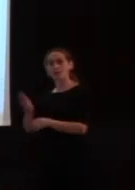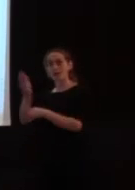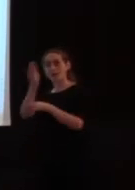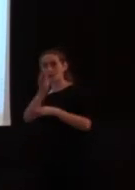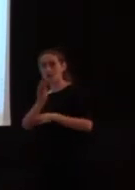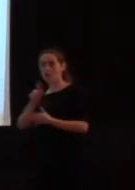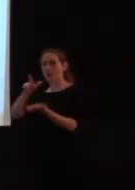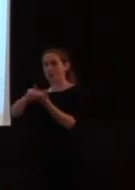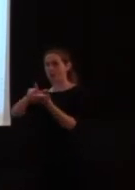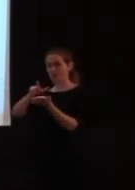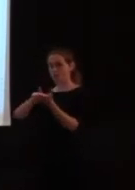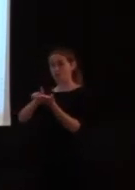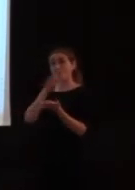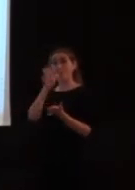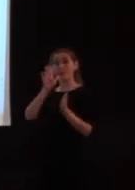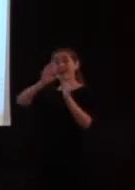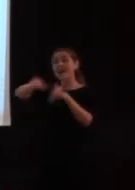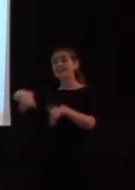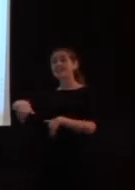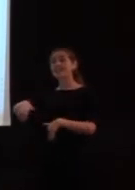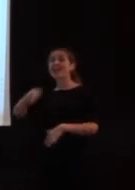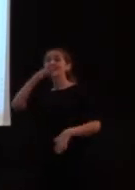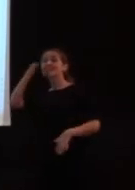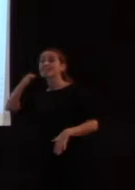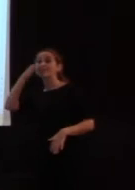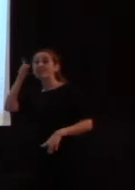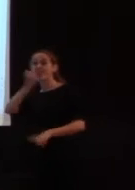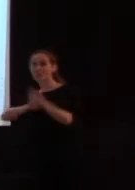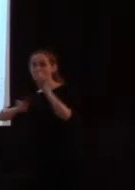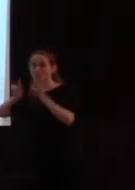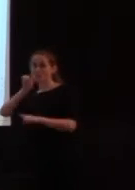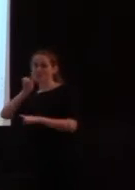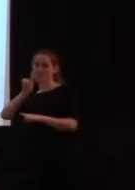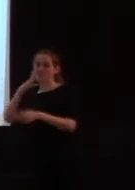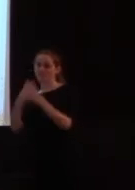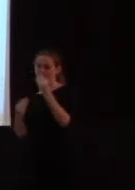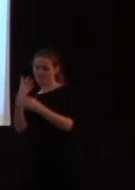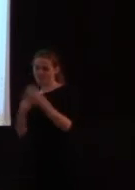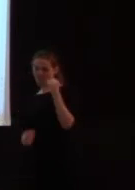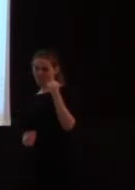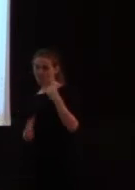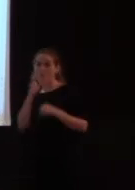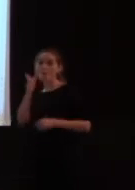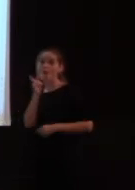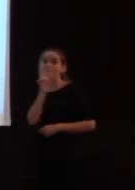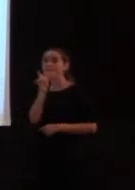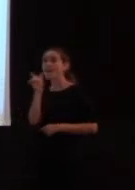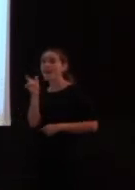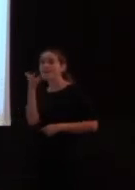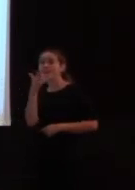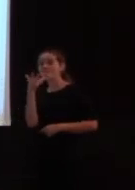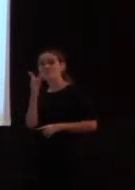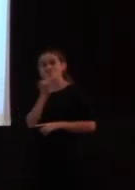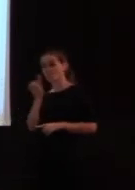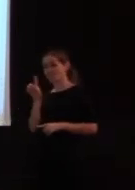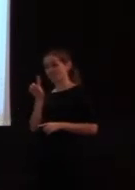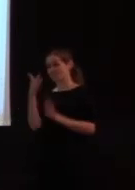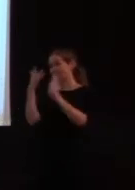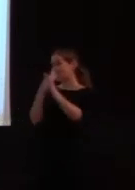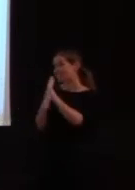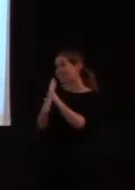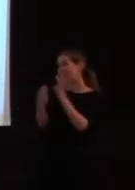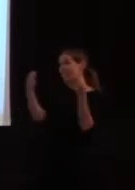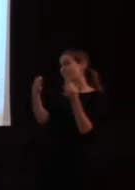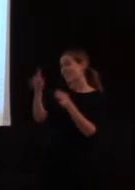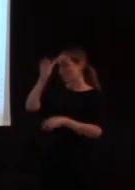unos déficits que van en esta dirección, ¿vale? Y a veces muchos términos no lo saben bien, no saben exactamente lo que quiere